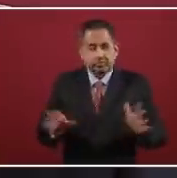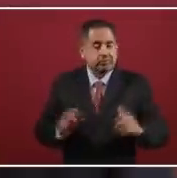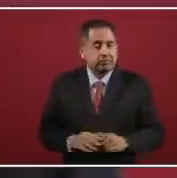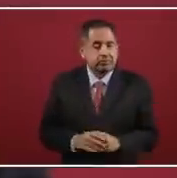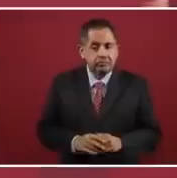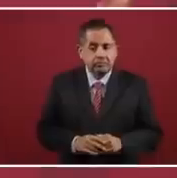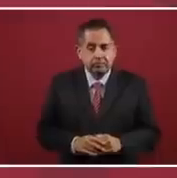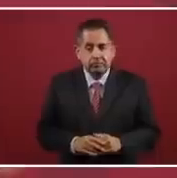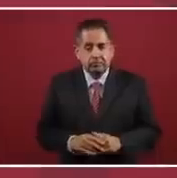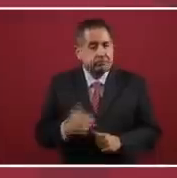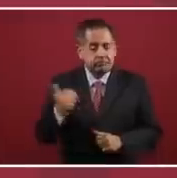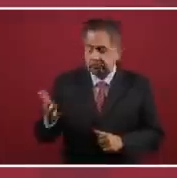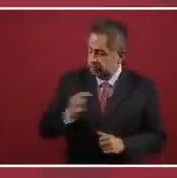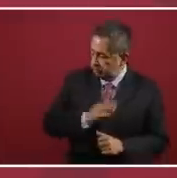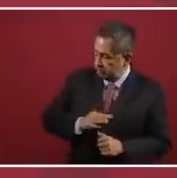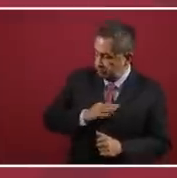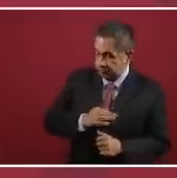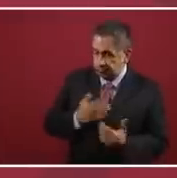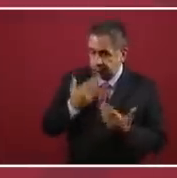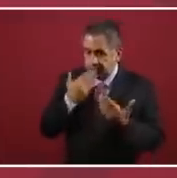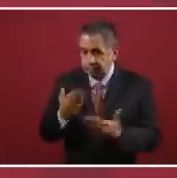Y felicitar a